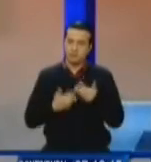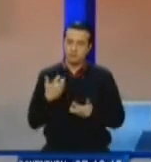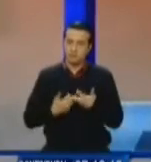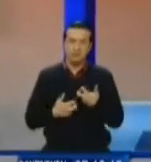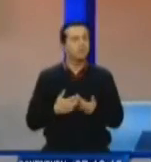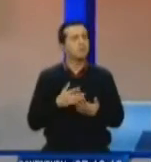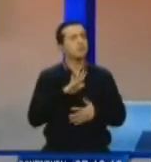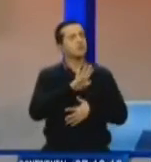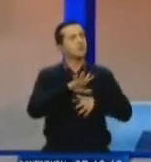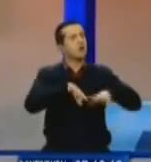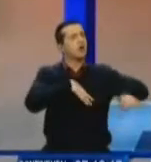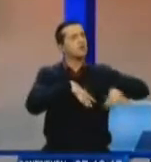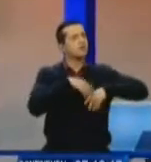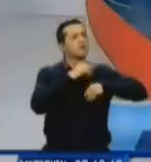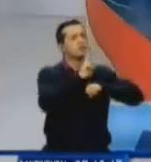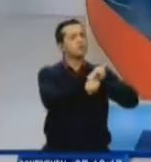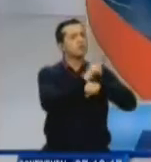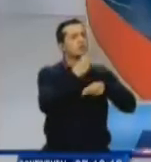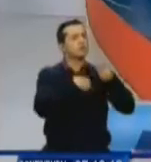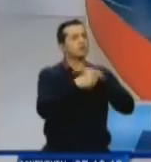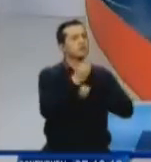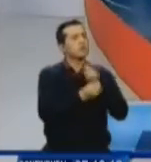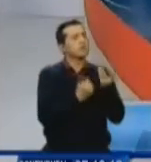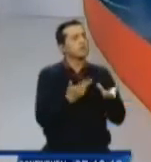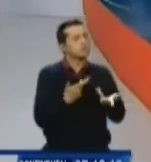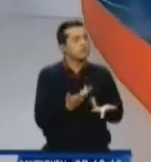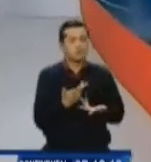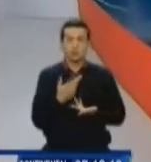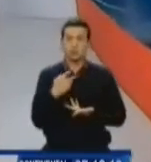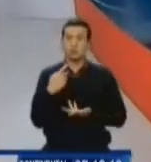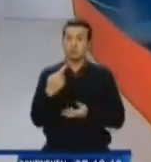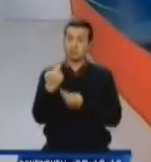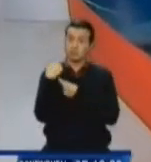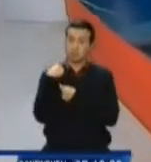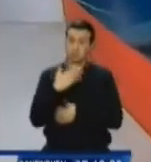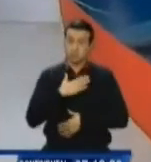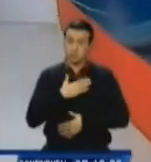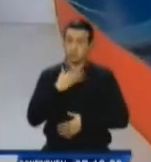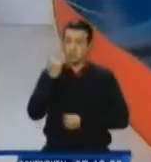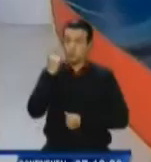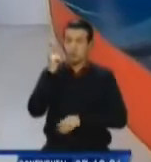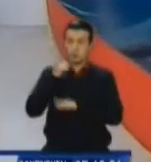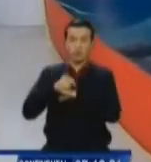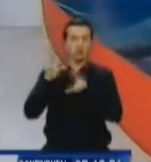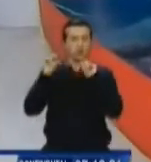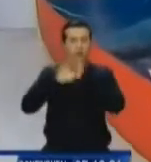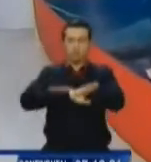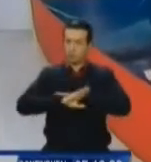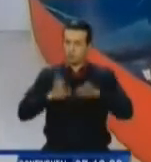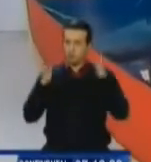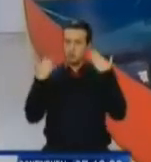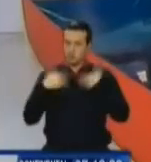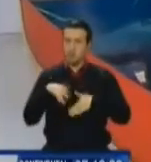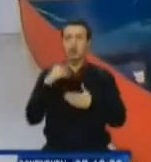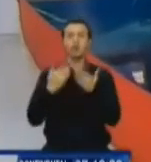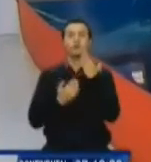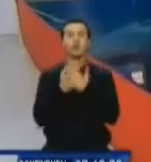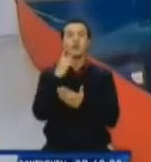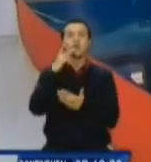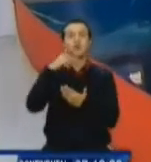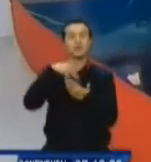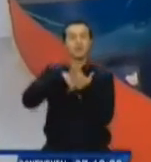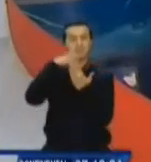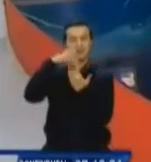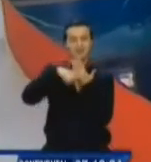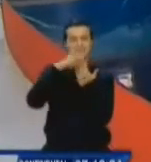tipo de acción tengo ahora la superintendencia nosotros no tenemos atribuciones para fijar los precios pero ahora con el aplicativo que vamos a tener en nuestras manos